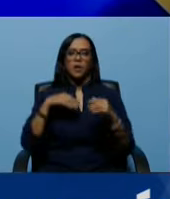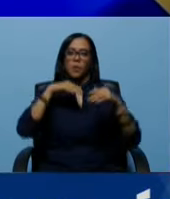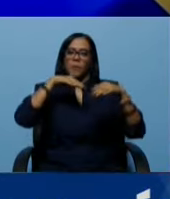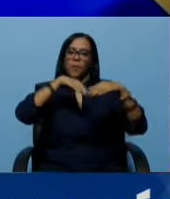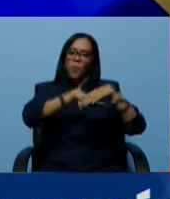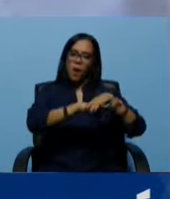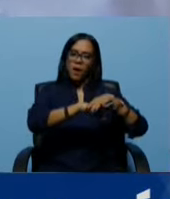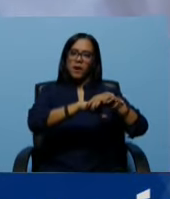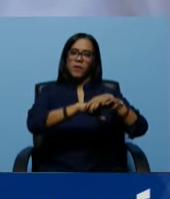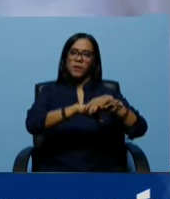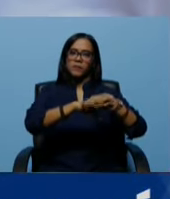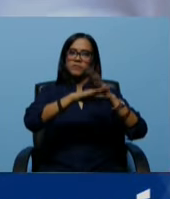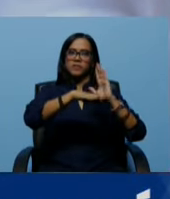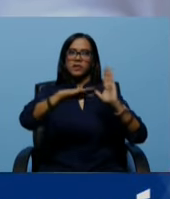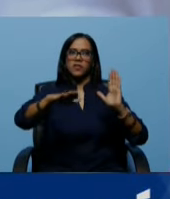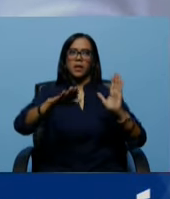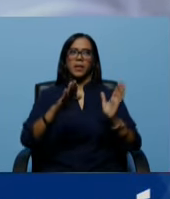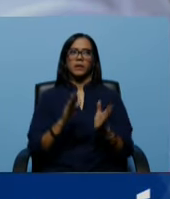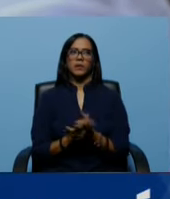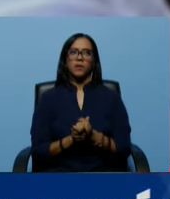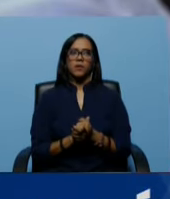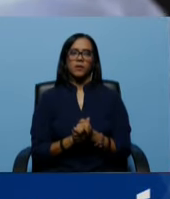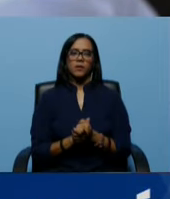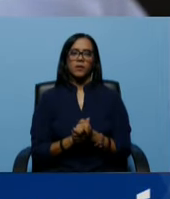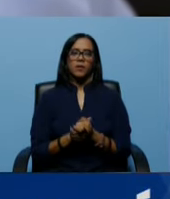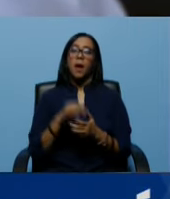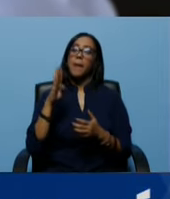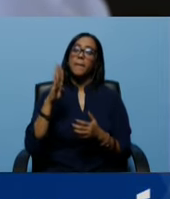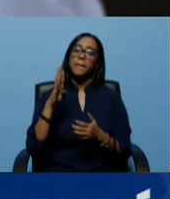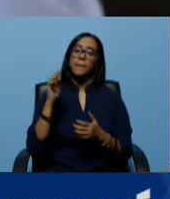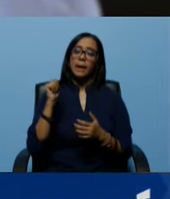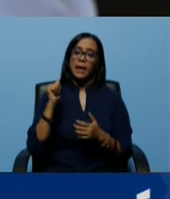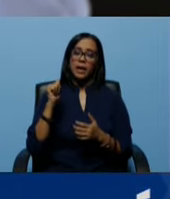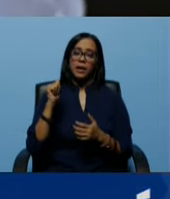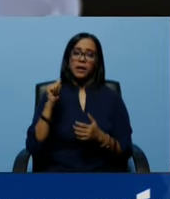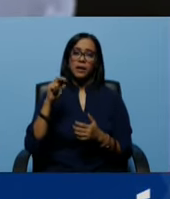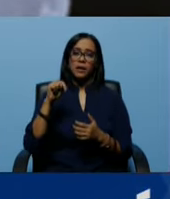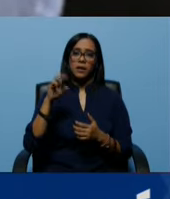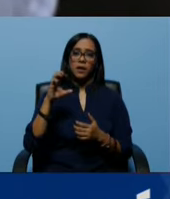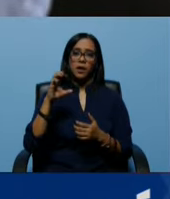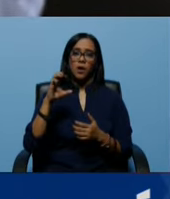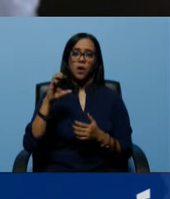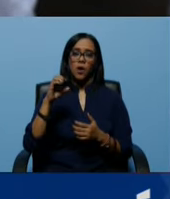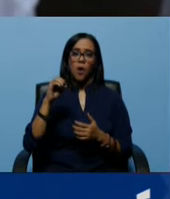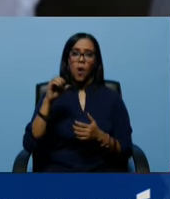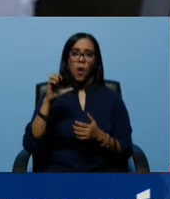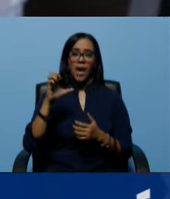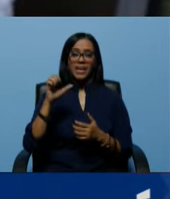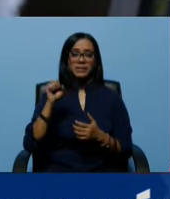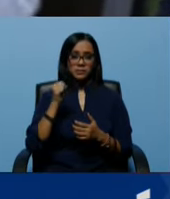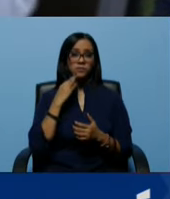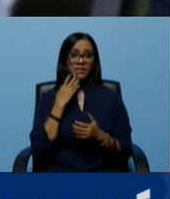metido en un estacionamiento. Bancoes, desde el punto de vista